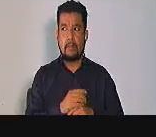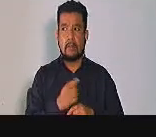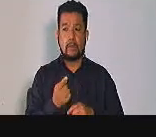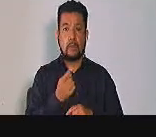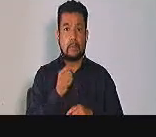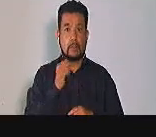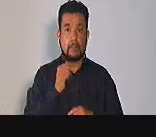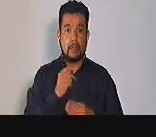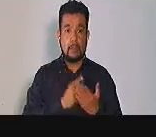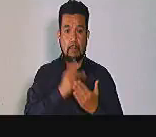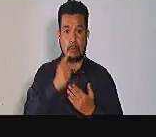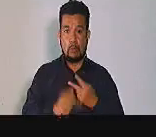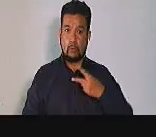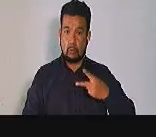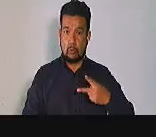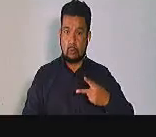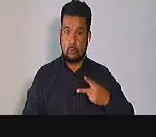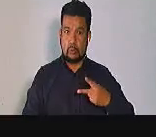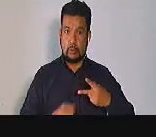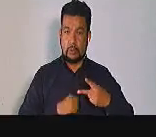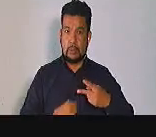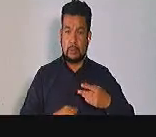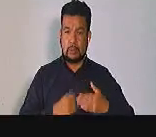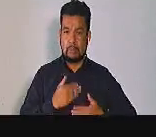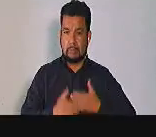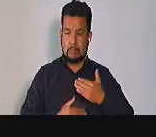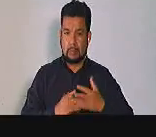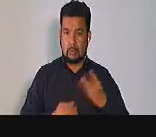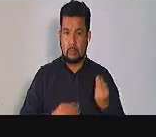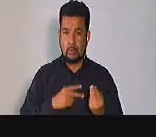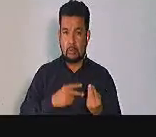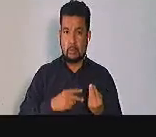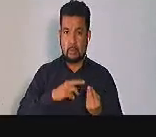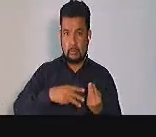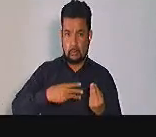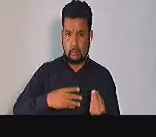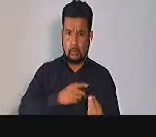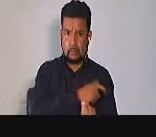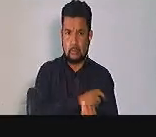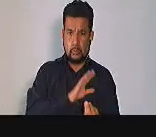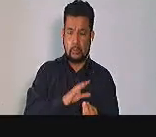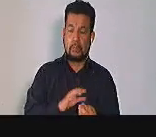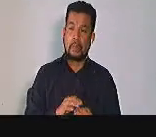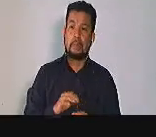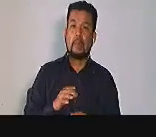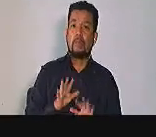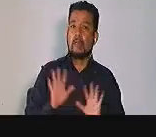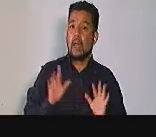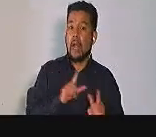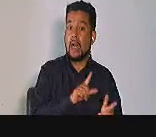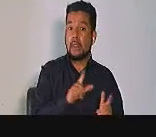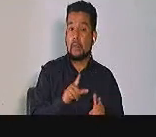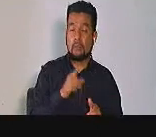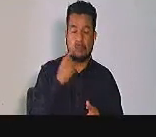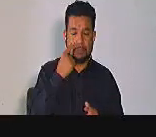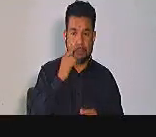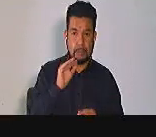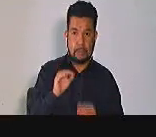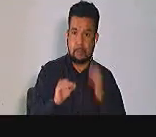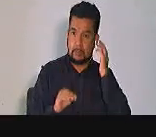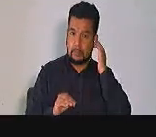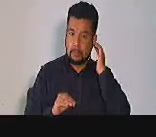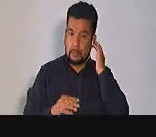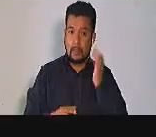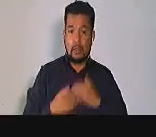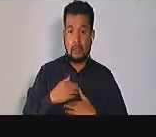es para los dos proyectos de acuerdo que tiene trámite su comisión. Los que estén ya, las